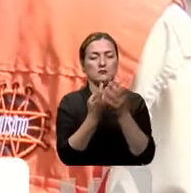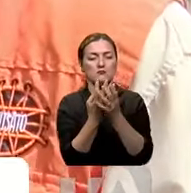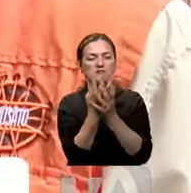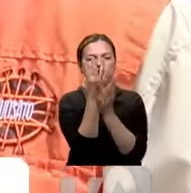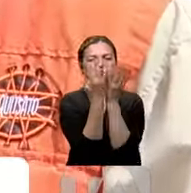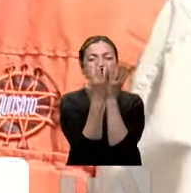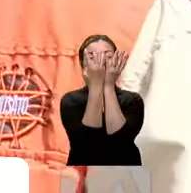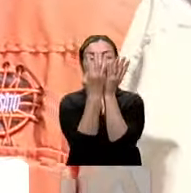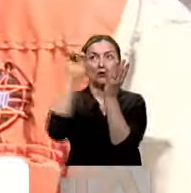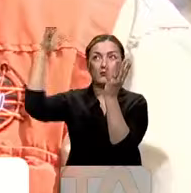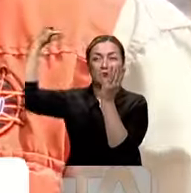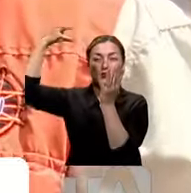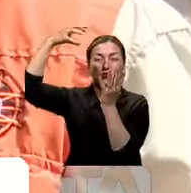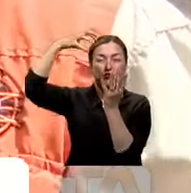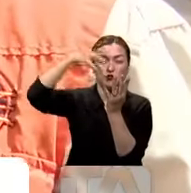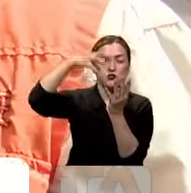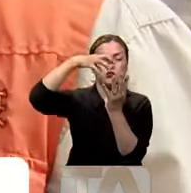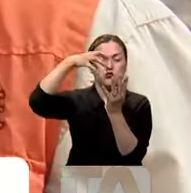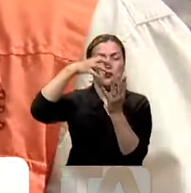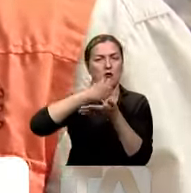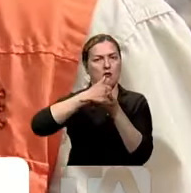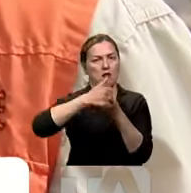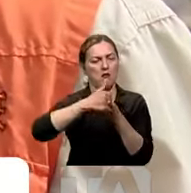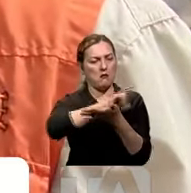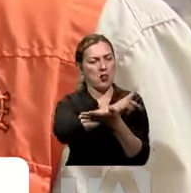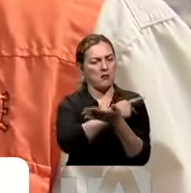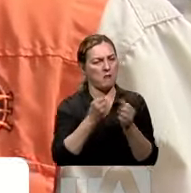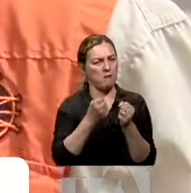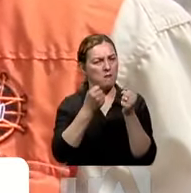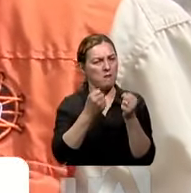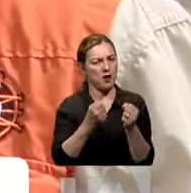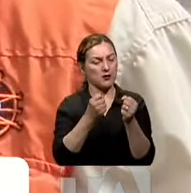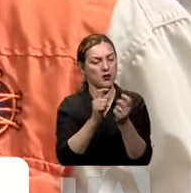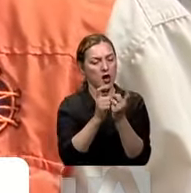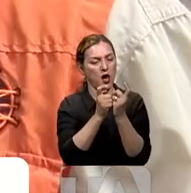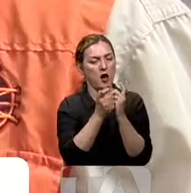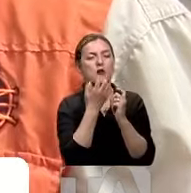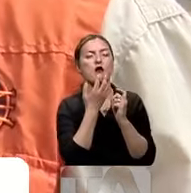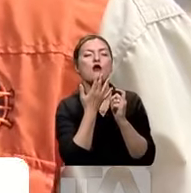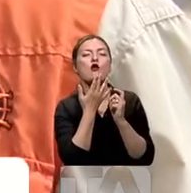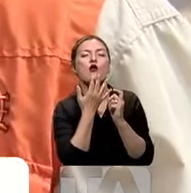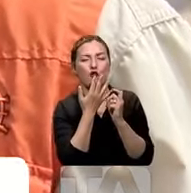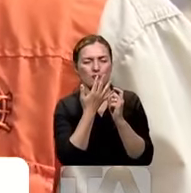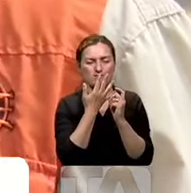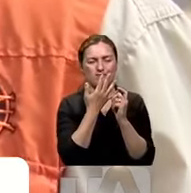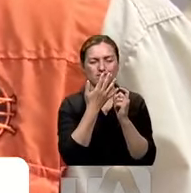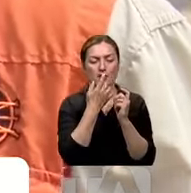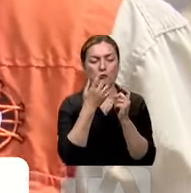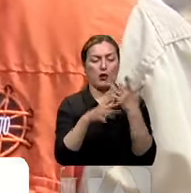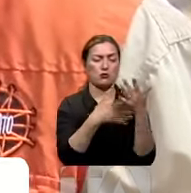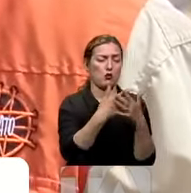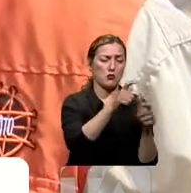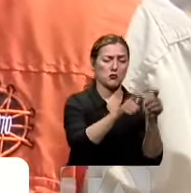equinoccio, da una dinámica mucho más favorable a la fotosíntesis, lo cual se traduce